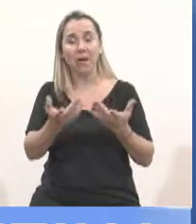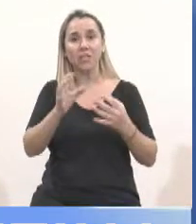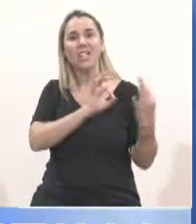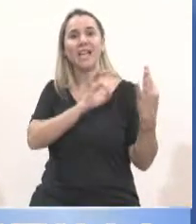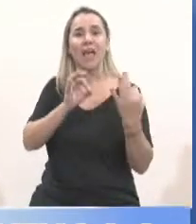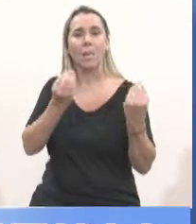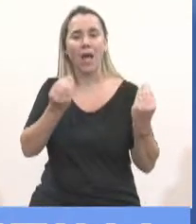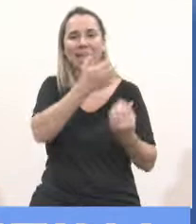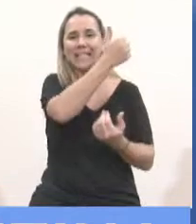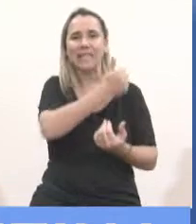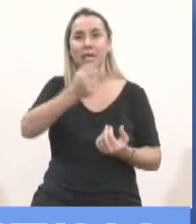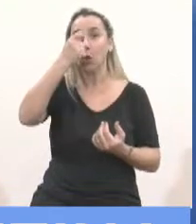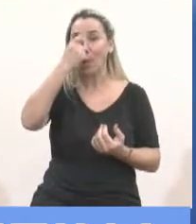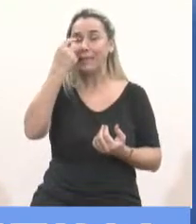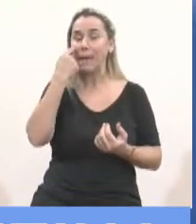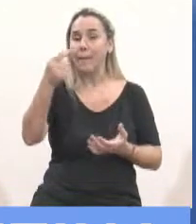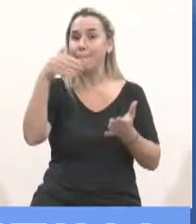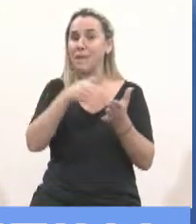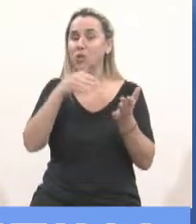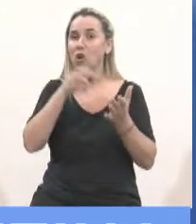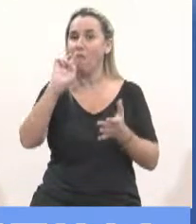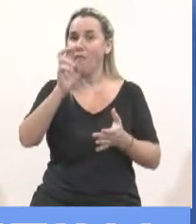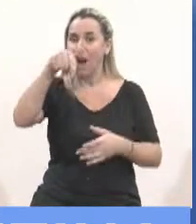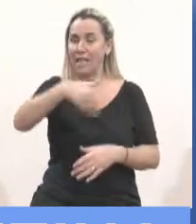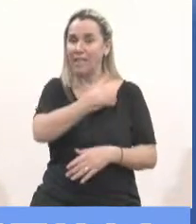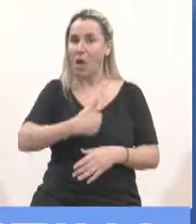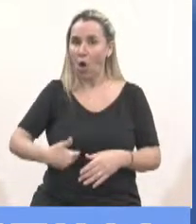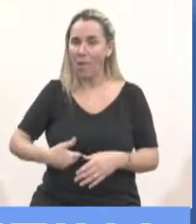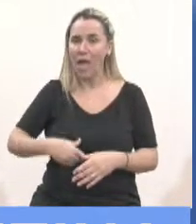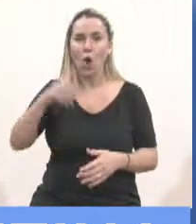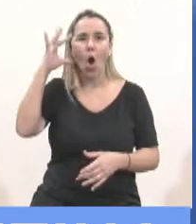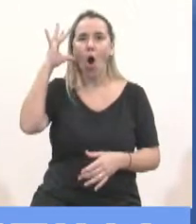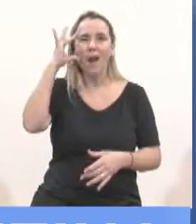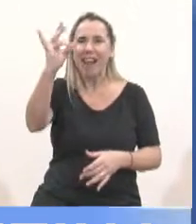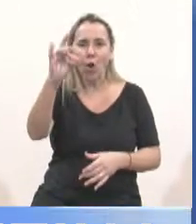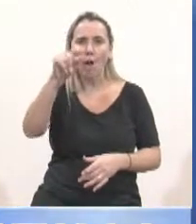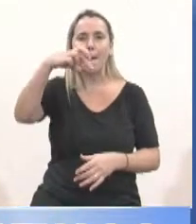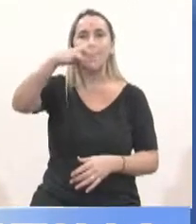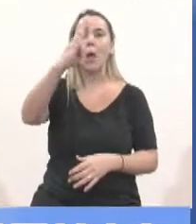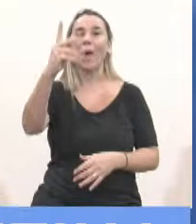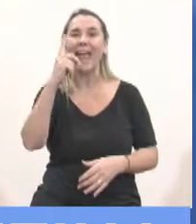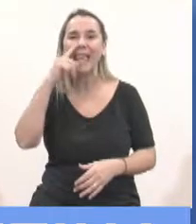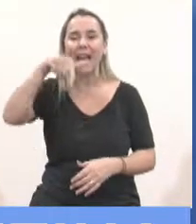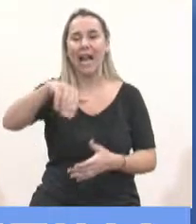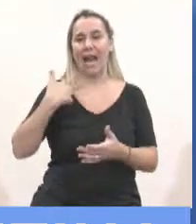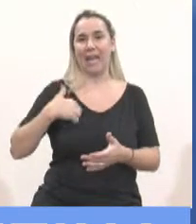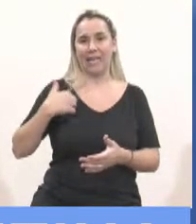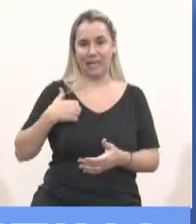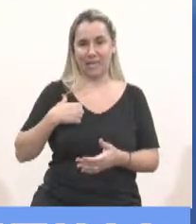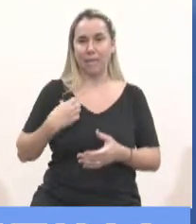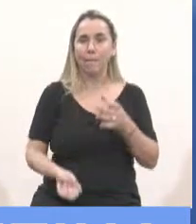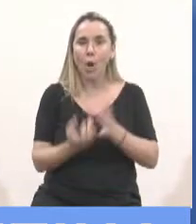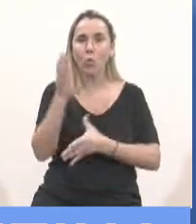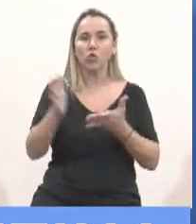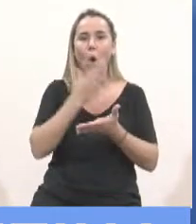a 620 mil millones de dólares en su gobierno, récord de PBI en la República Argentina, producción de bienes y servicios.